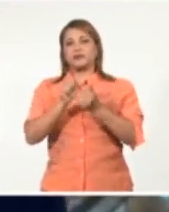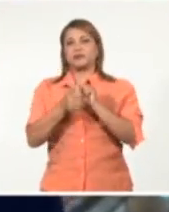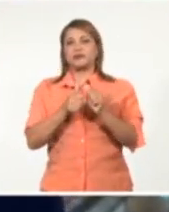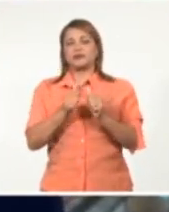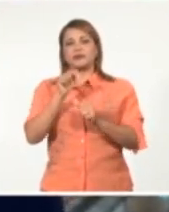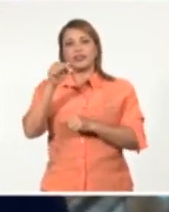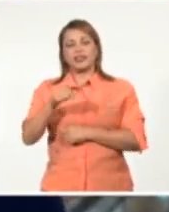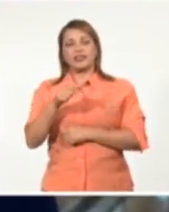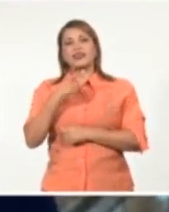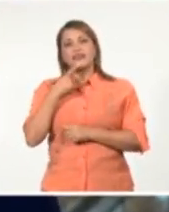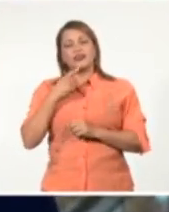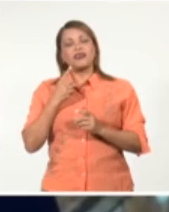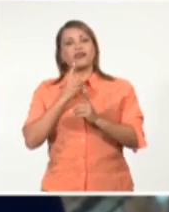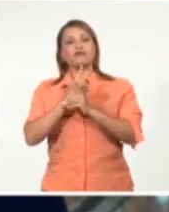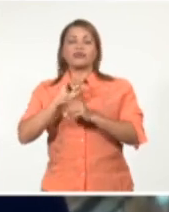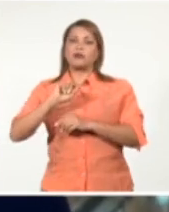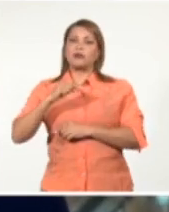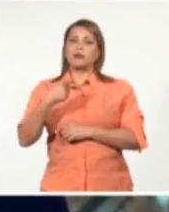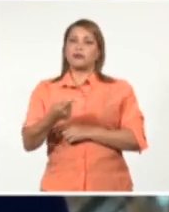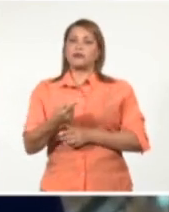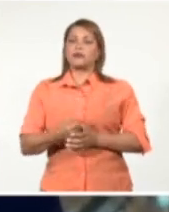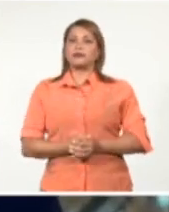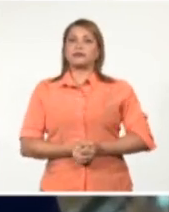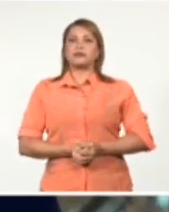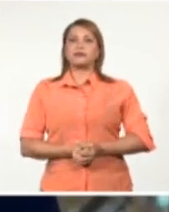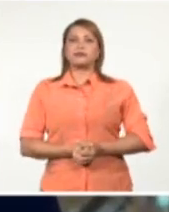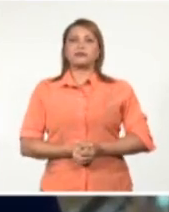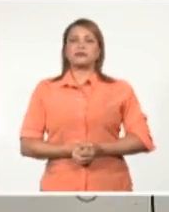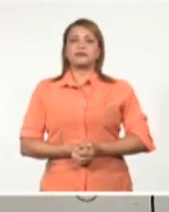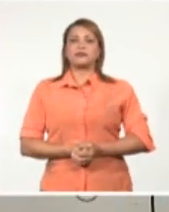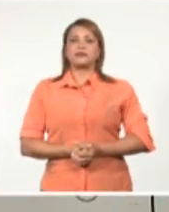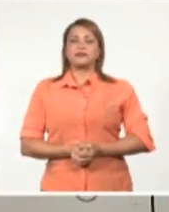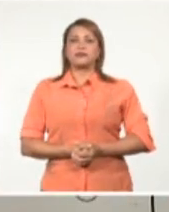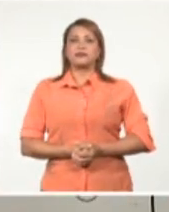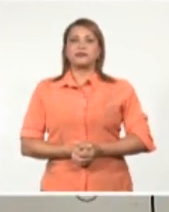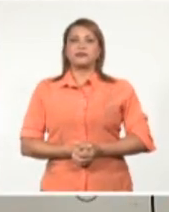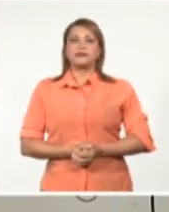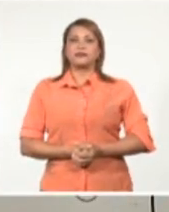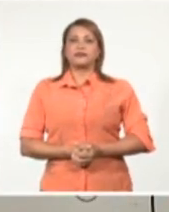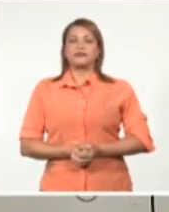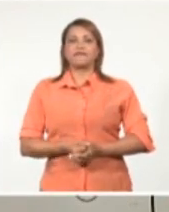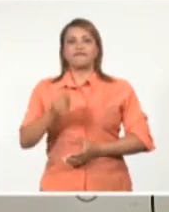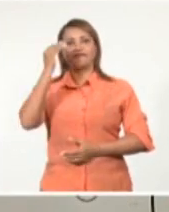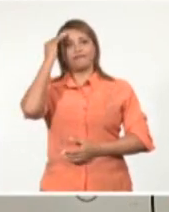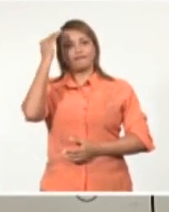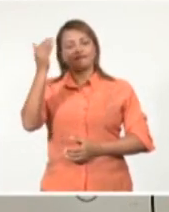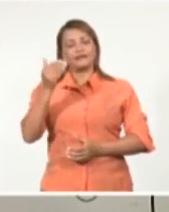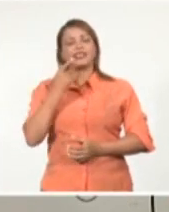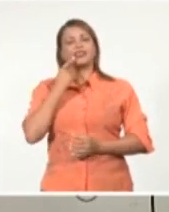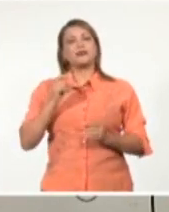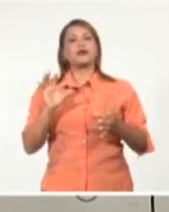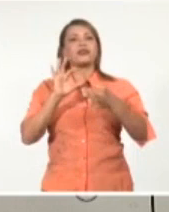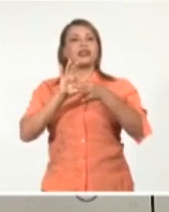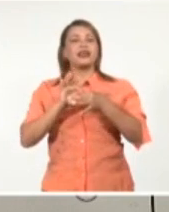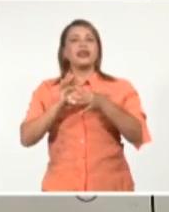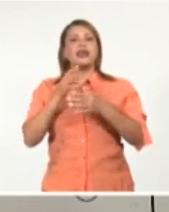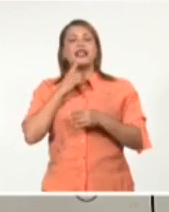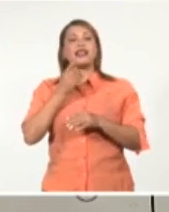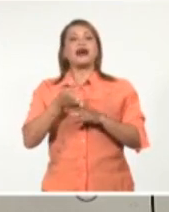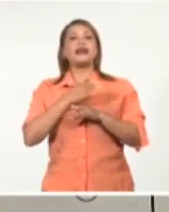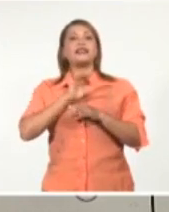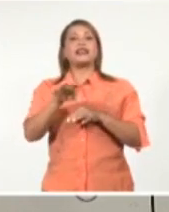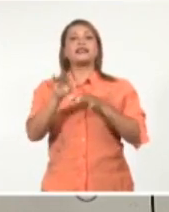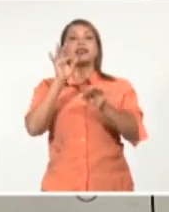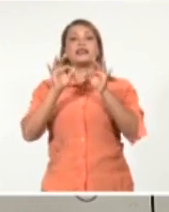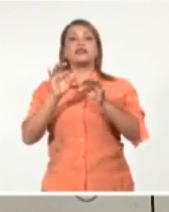Taiwán te devuelvo la señal a los estudios centrales en la Habana Muchas gracias Pablo por este enlace y la preselección cubana